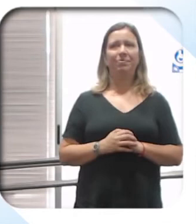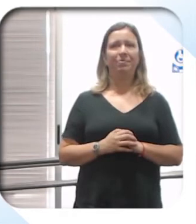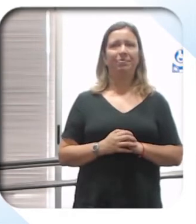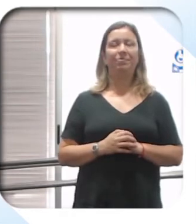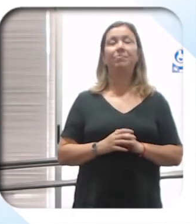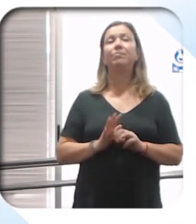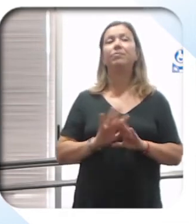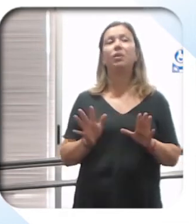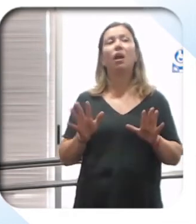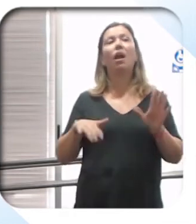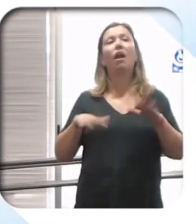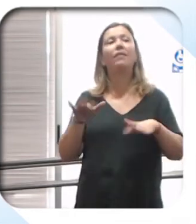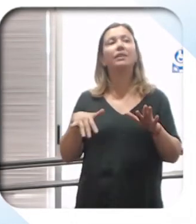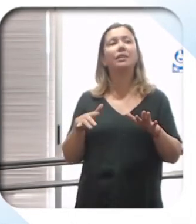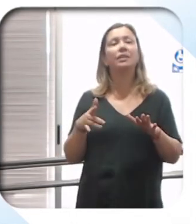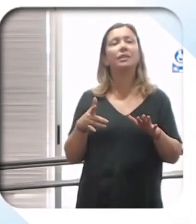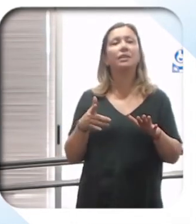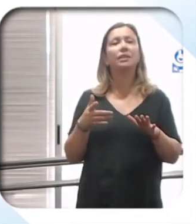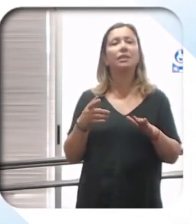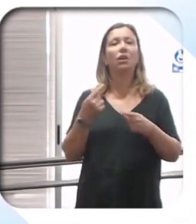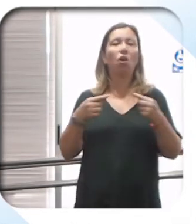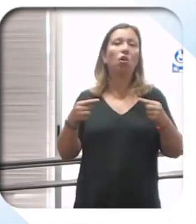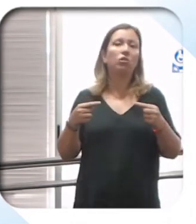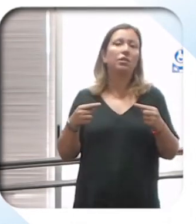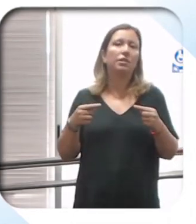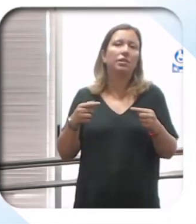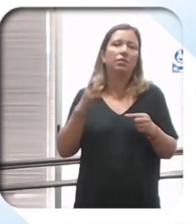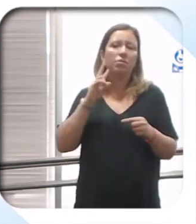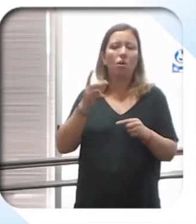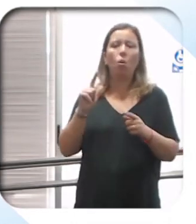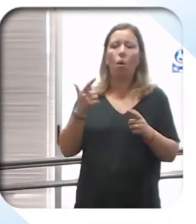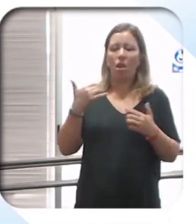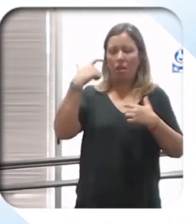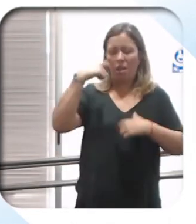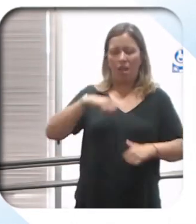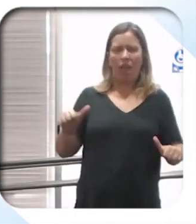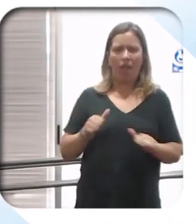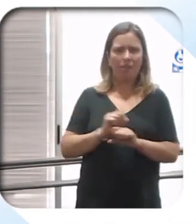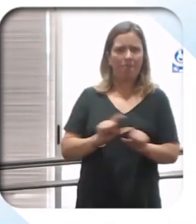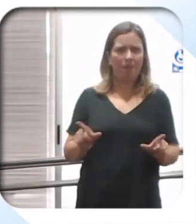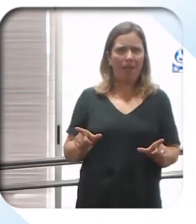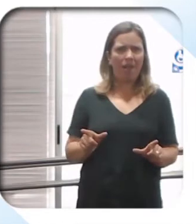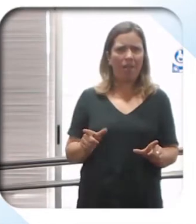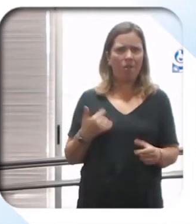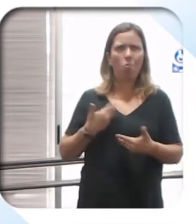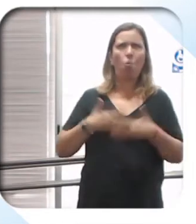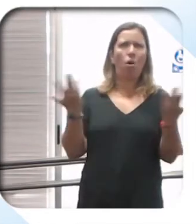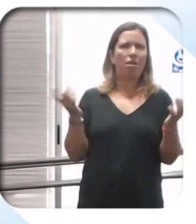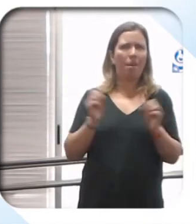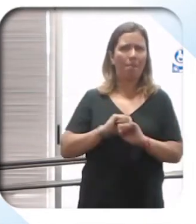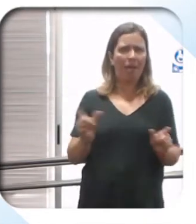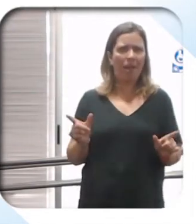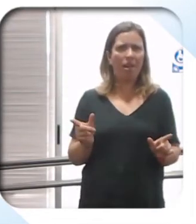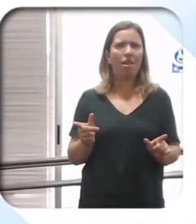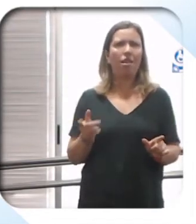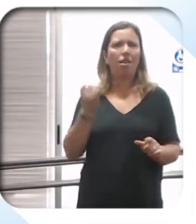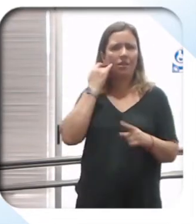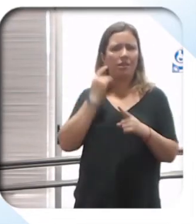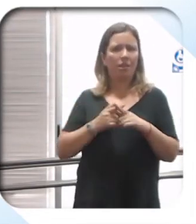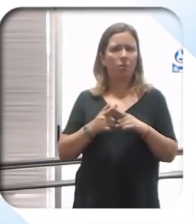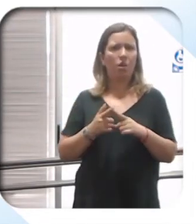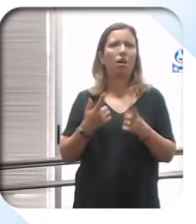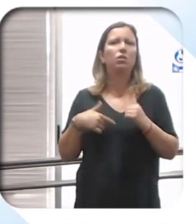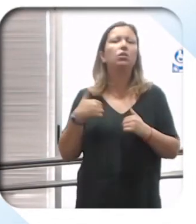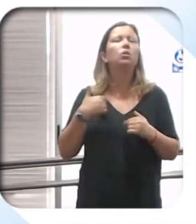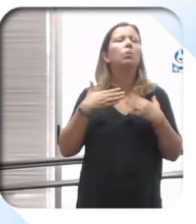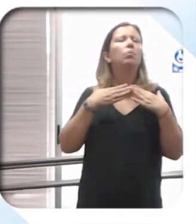Y a veces suceden cosas, conductas sexuales inadecuadas, porque a veces es ese planteo, o que no manejan, pero mi